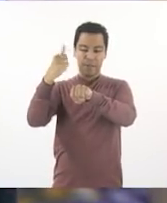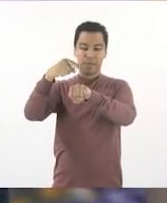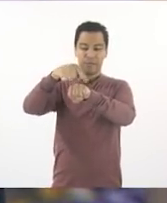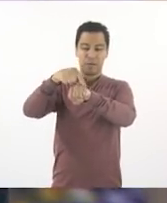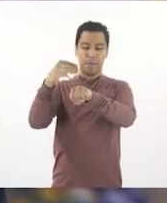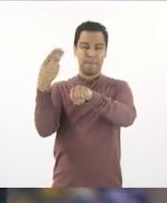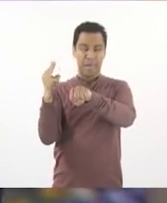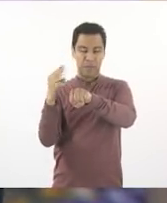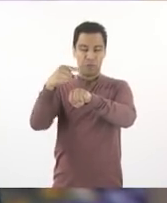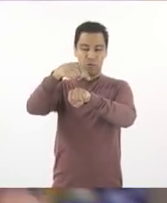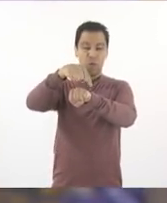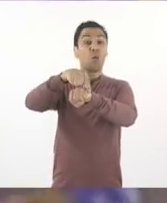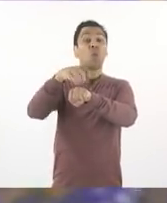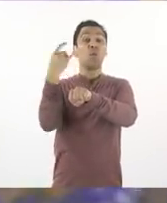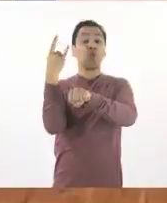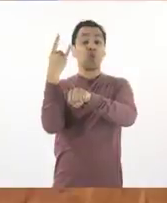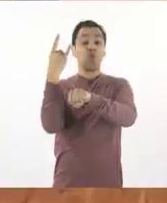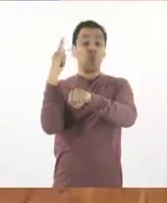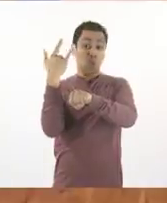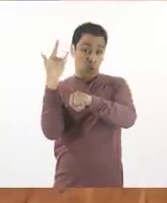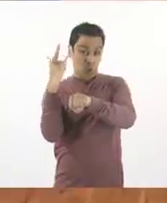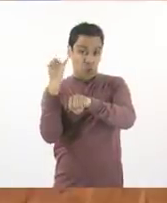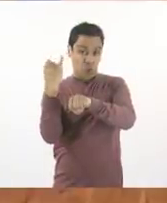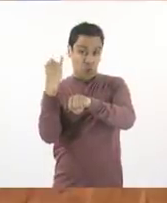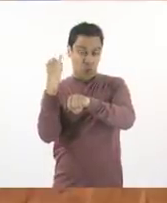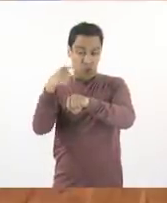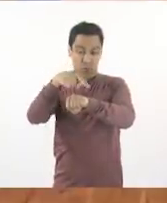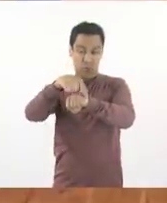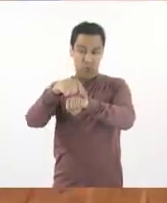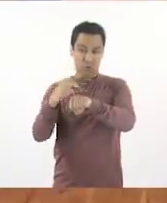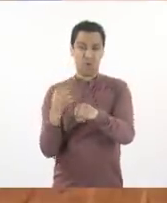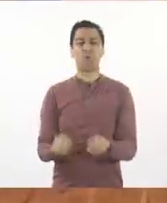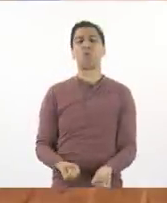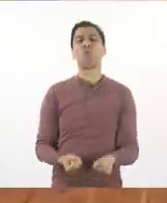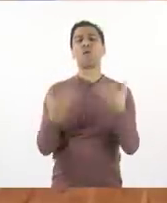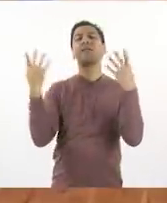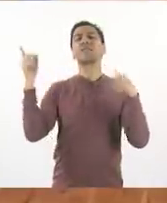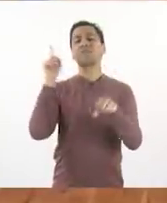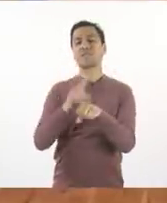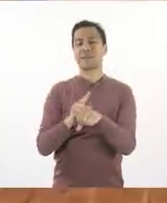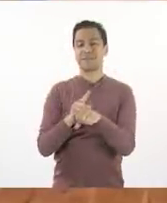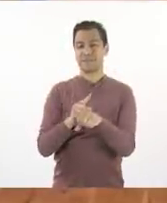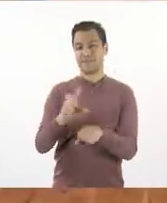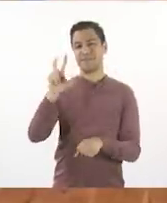junio. Muy bien. Junio. Junio tiene entonces 30 días. 30 días.